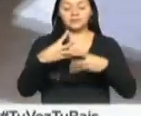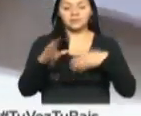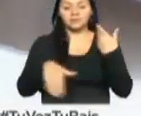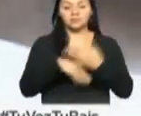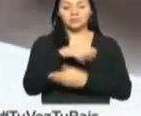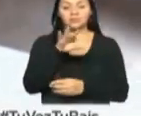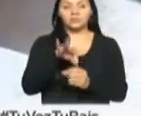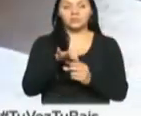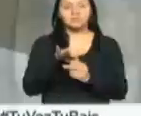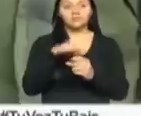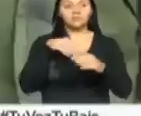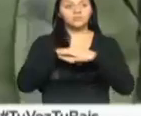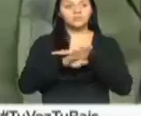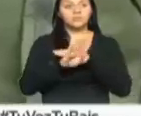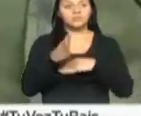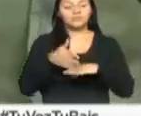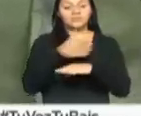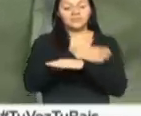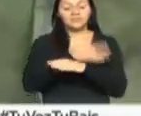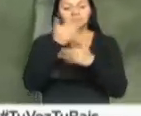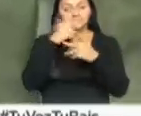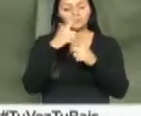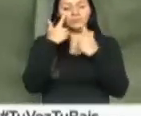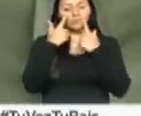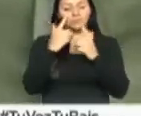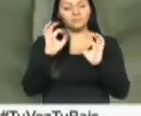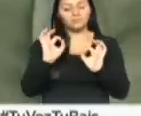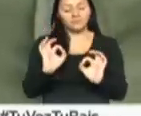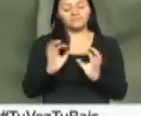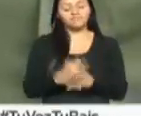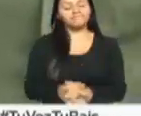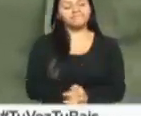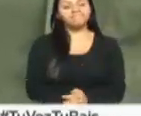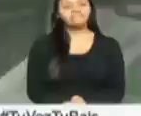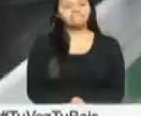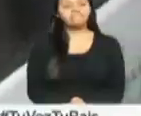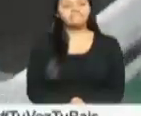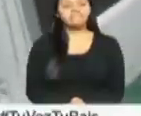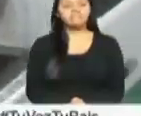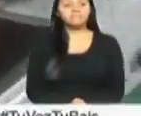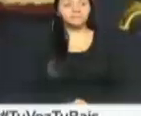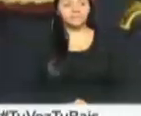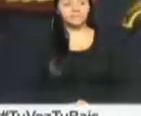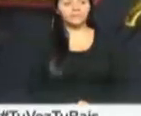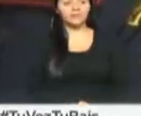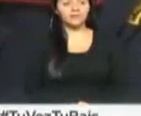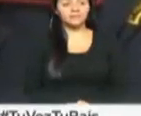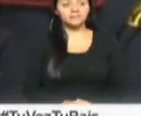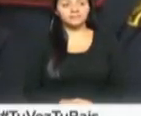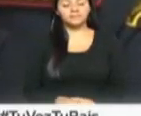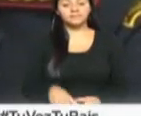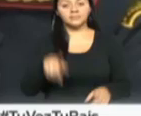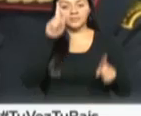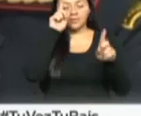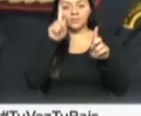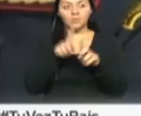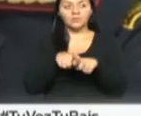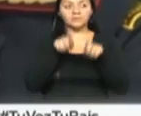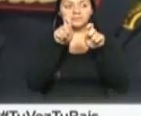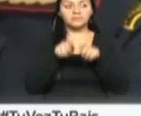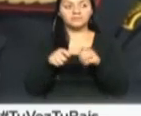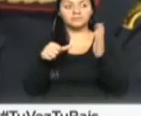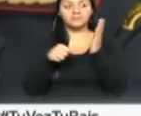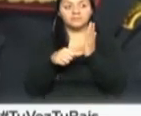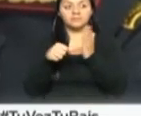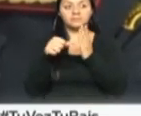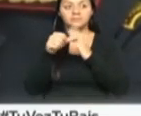está resguardado antes, durante y después de la jornada del 2 de abril. En cumplimiento del convenio celebrado entre el Ministerio de